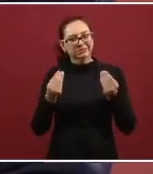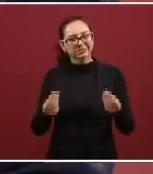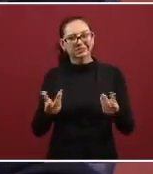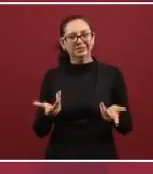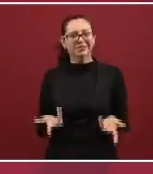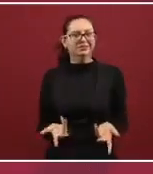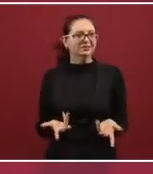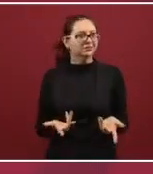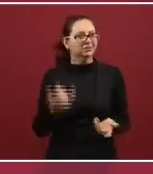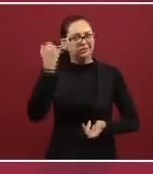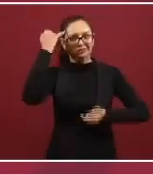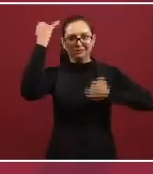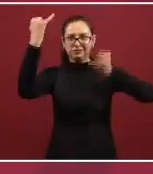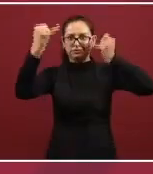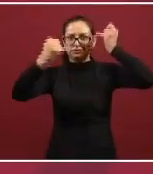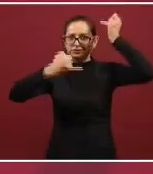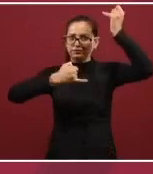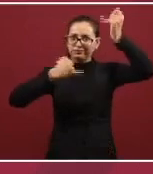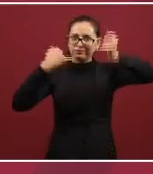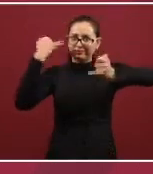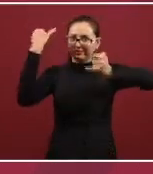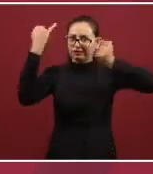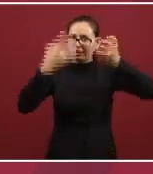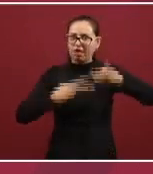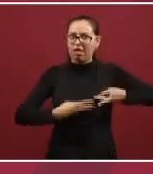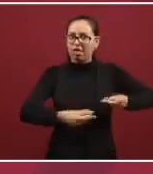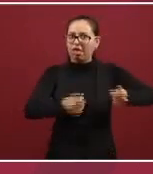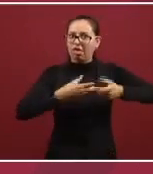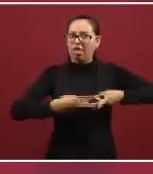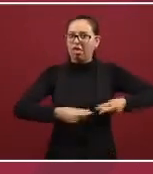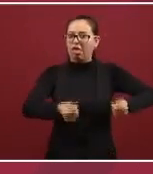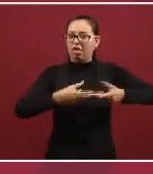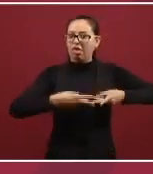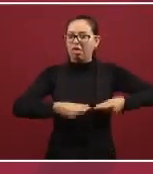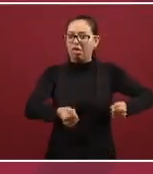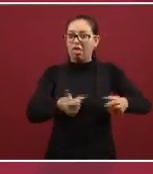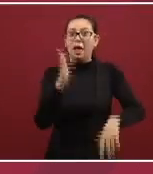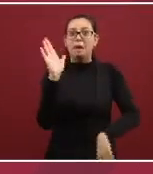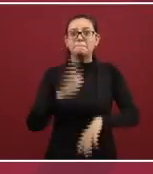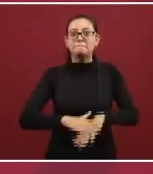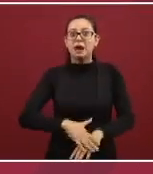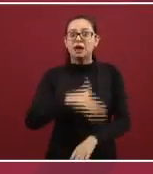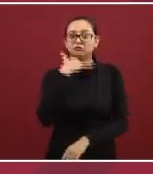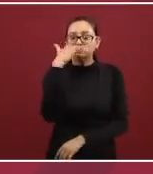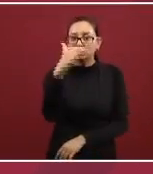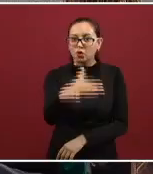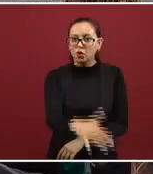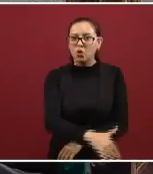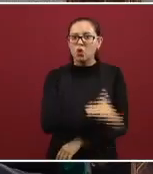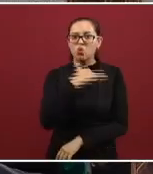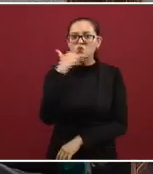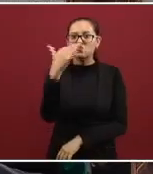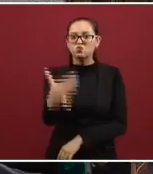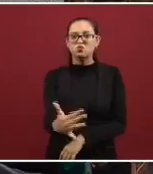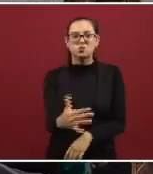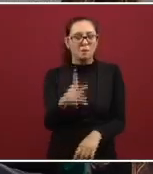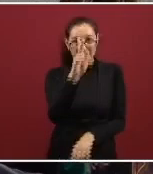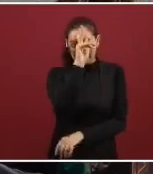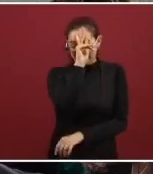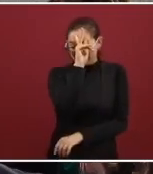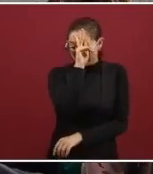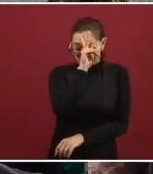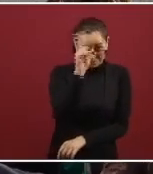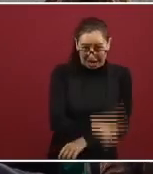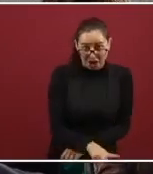no sé cuántas cosas. Y creció la corrupción en el periodo neoliberal